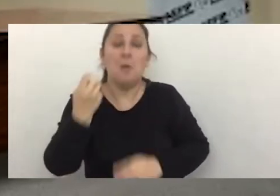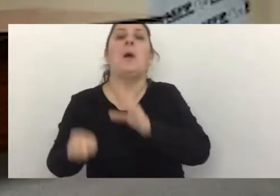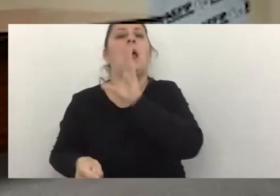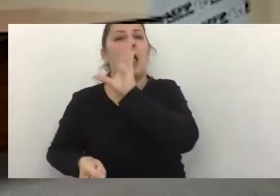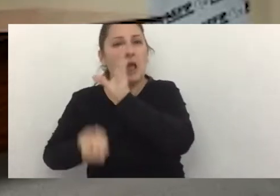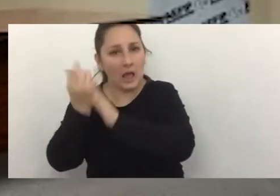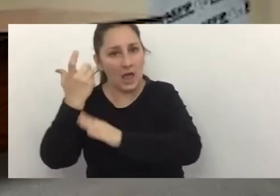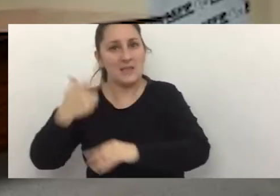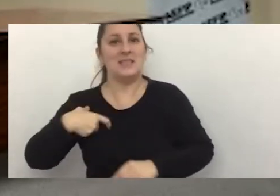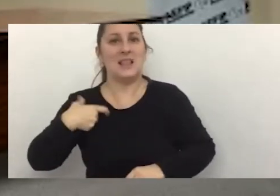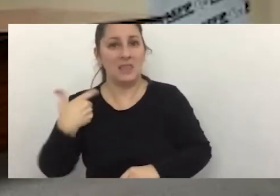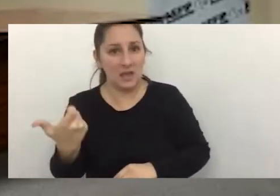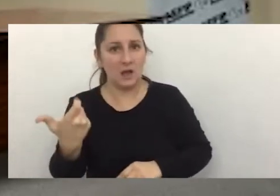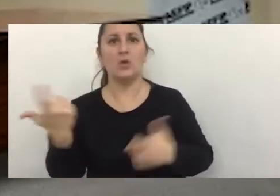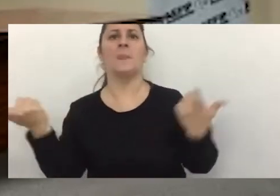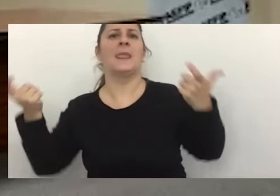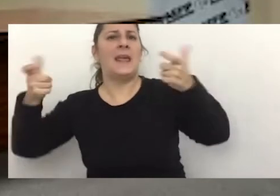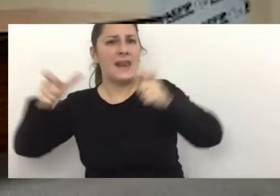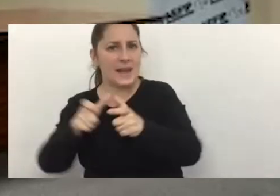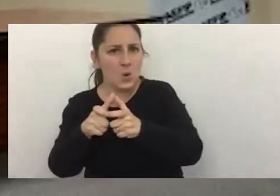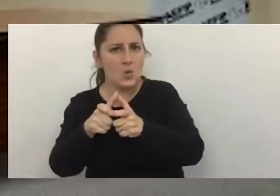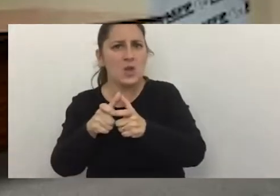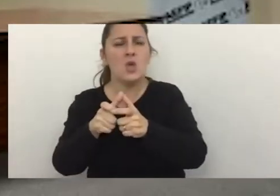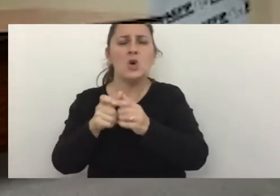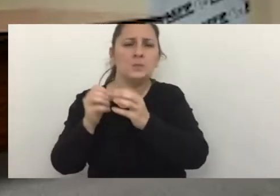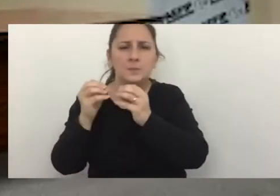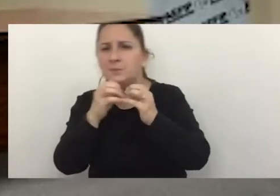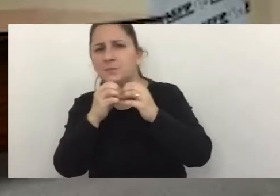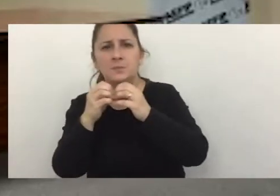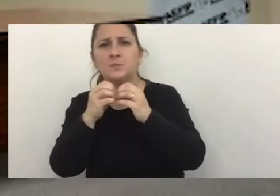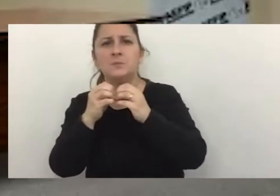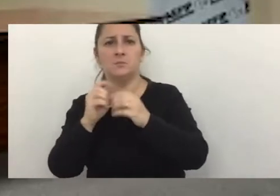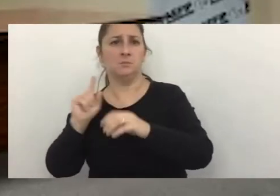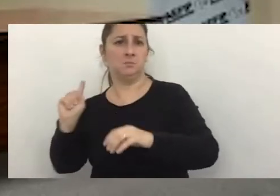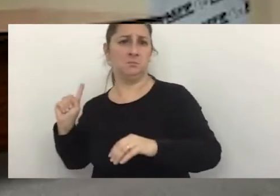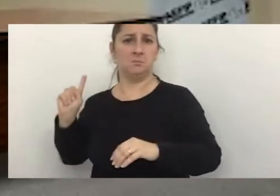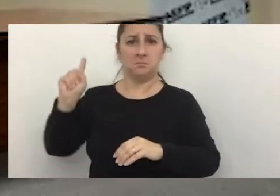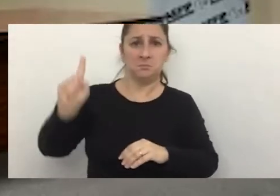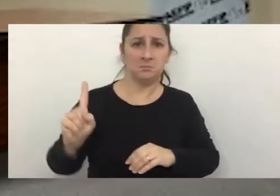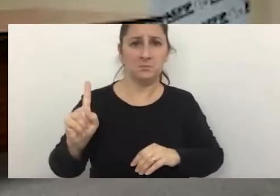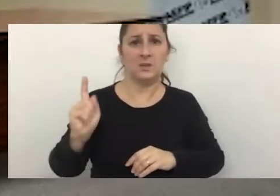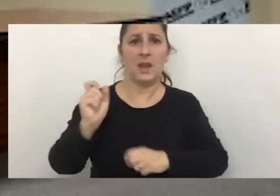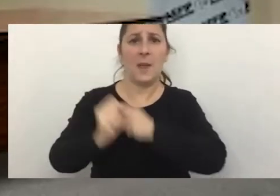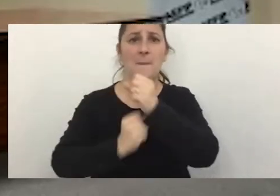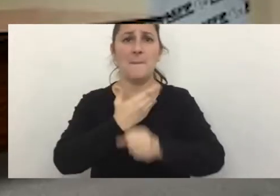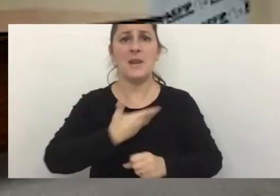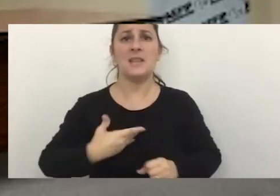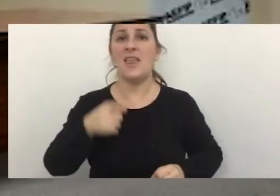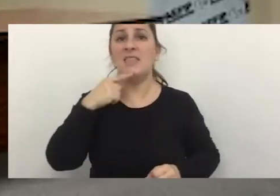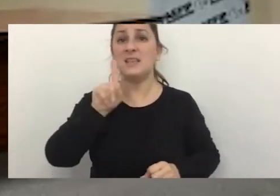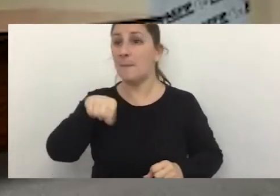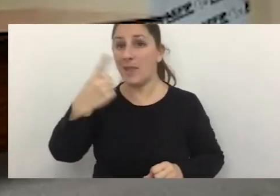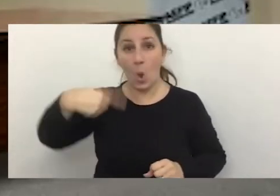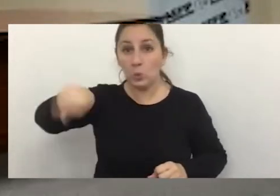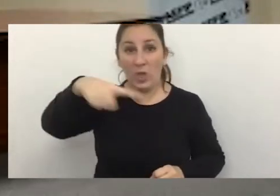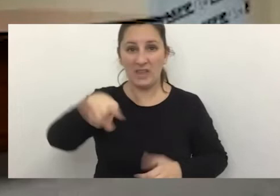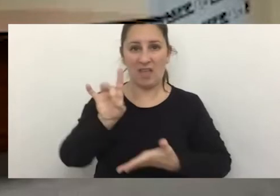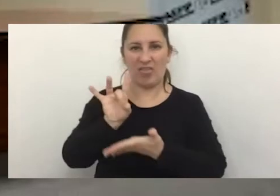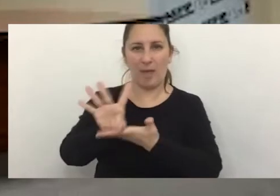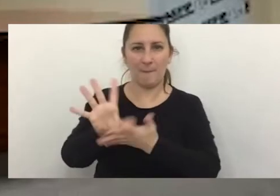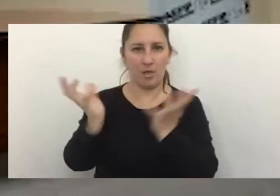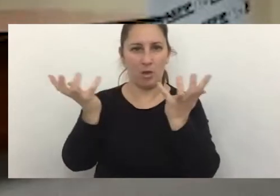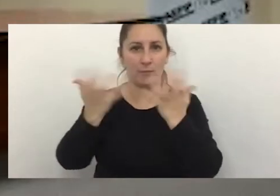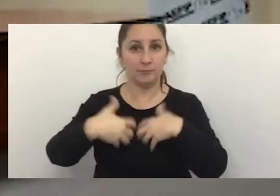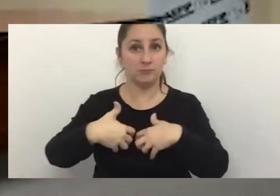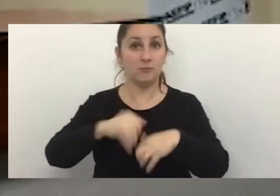Claro, estaban reunidos para hacer del sindicato, aparece uno de la empresa y le dice, mañana están todos despedidos. Y como quien avisa no